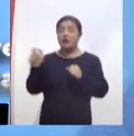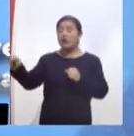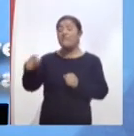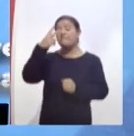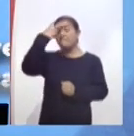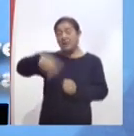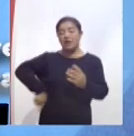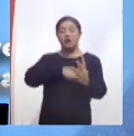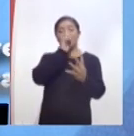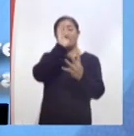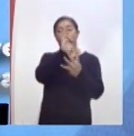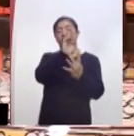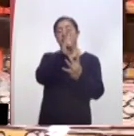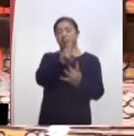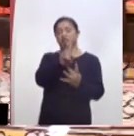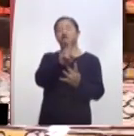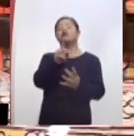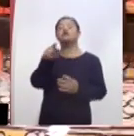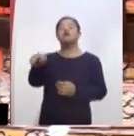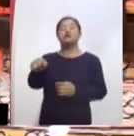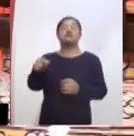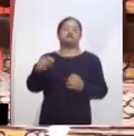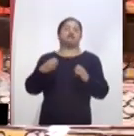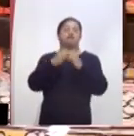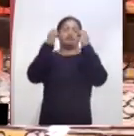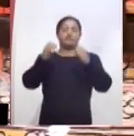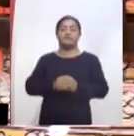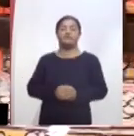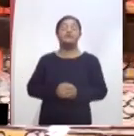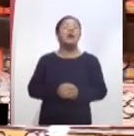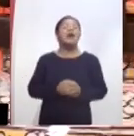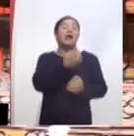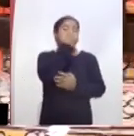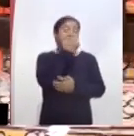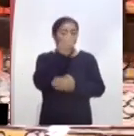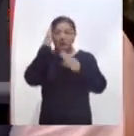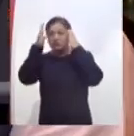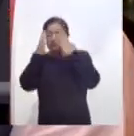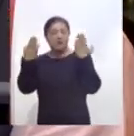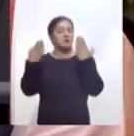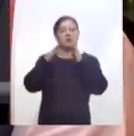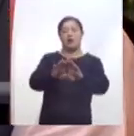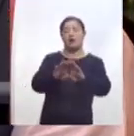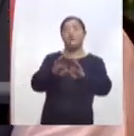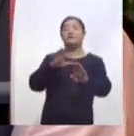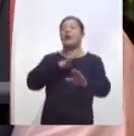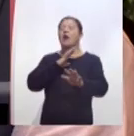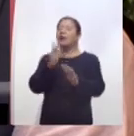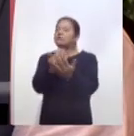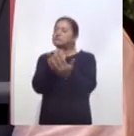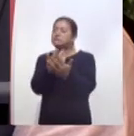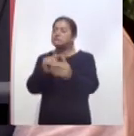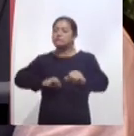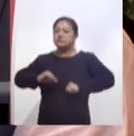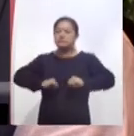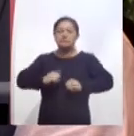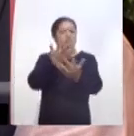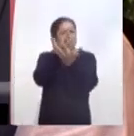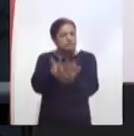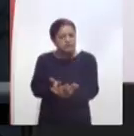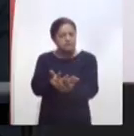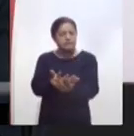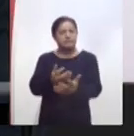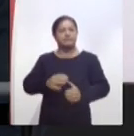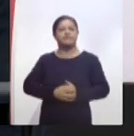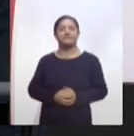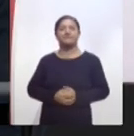2 de la contingencia sanitaria. Se cerraron escuelas, museos, se detuvieron trámites y se pospusieron actividades y programas